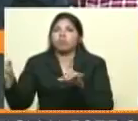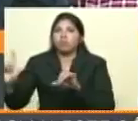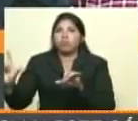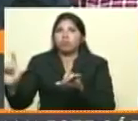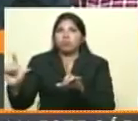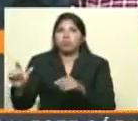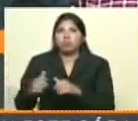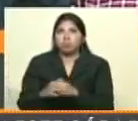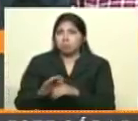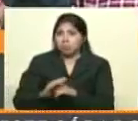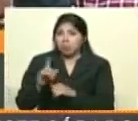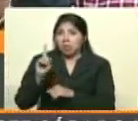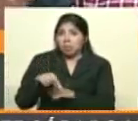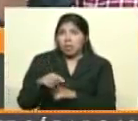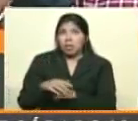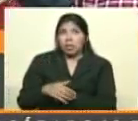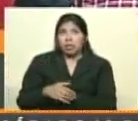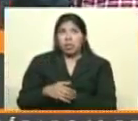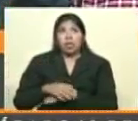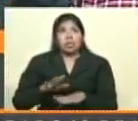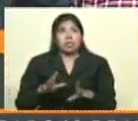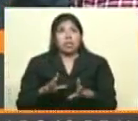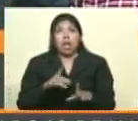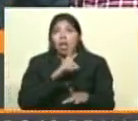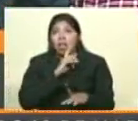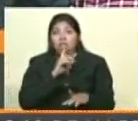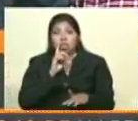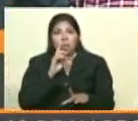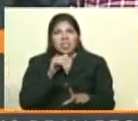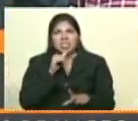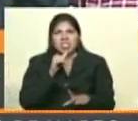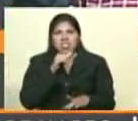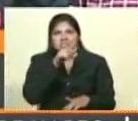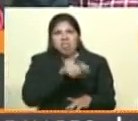nombró a su ministro de Finanzas.